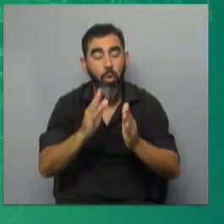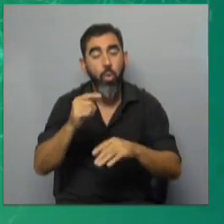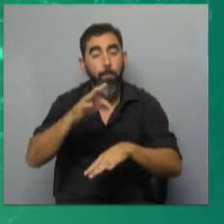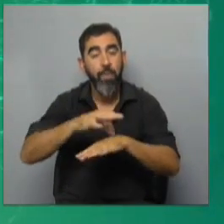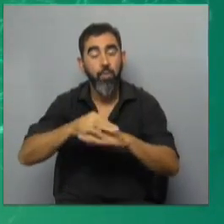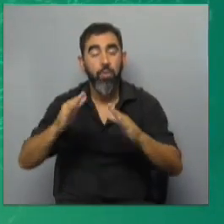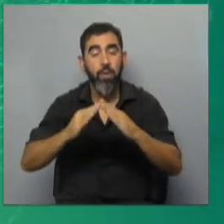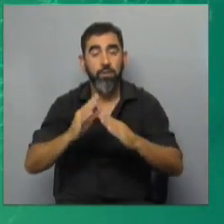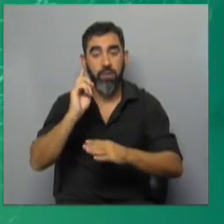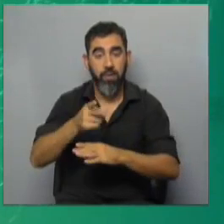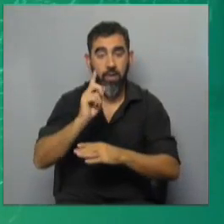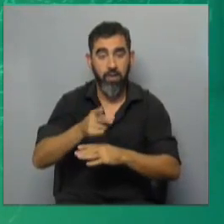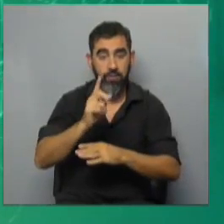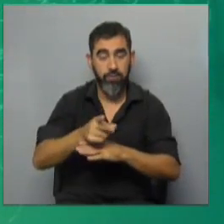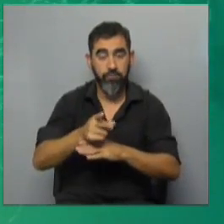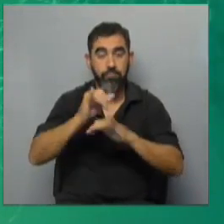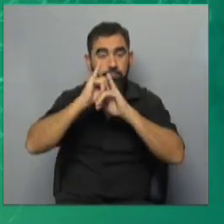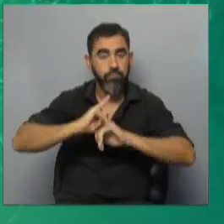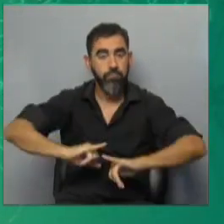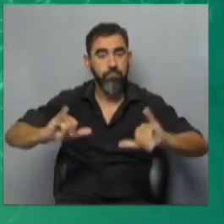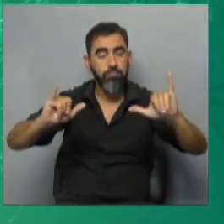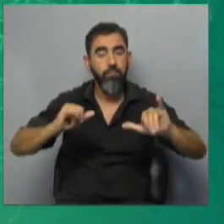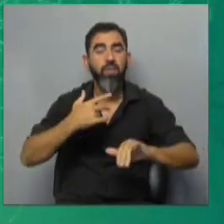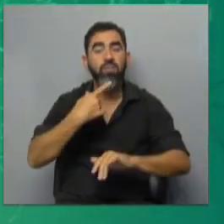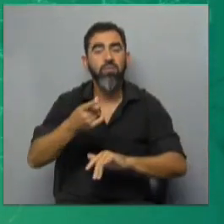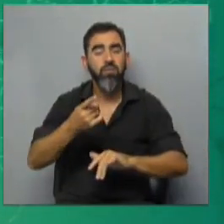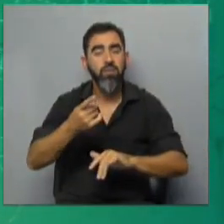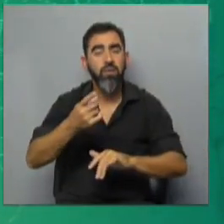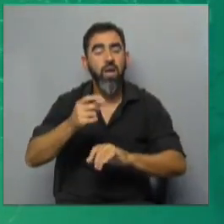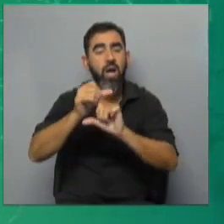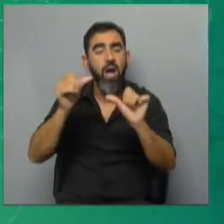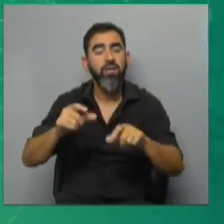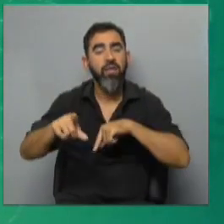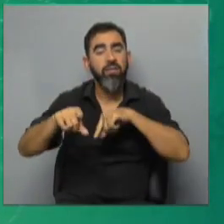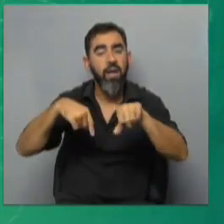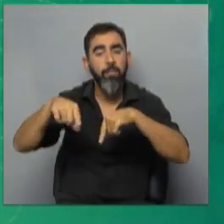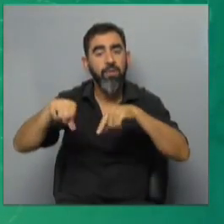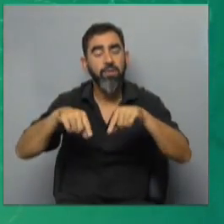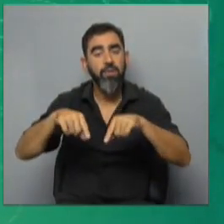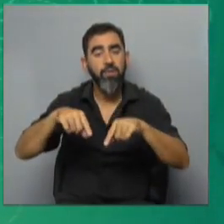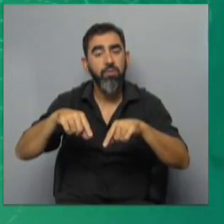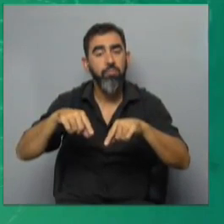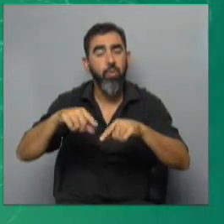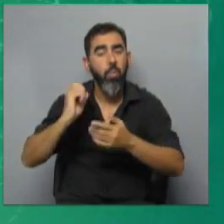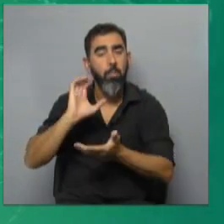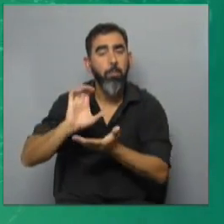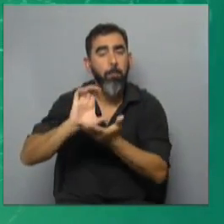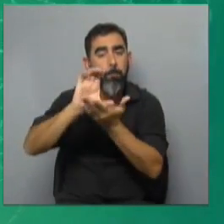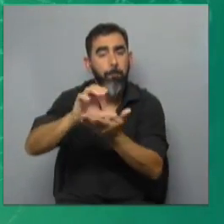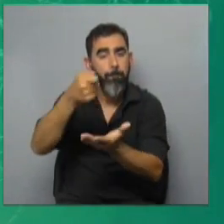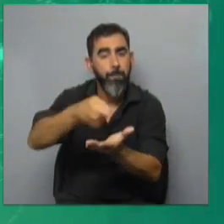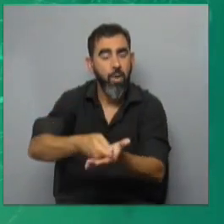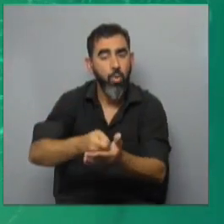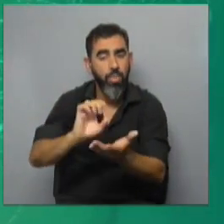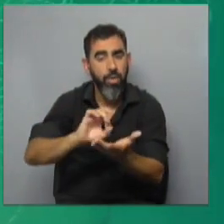casa de galicia en la publicación se hace referencia a la realización de trámites correspondientes a la indemnización por despido común